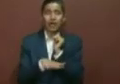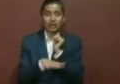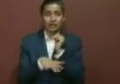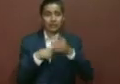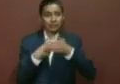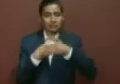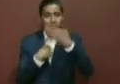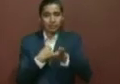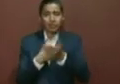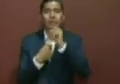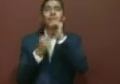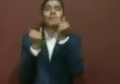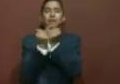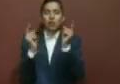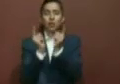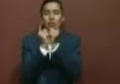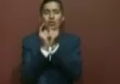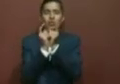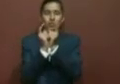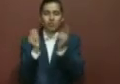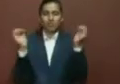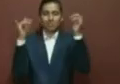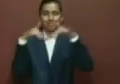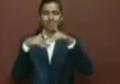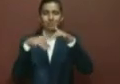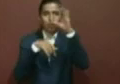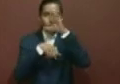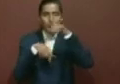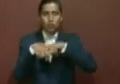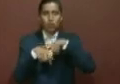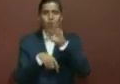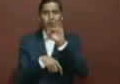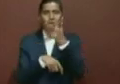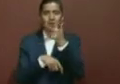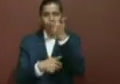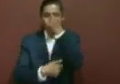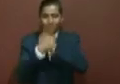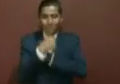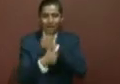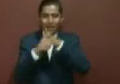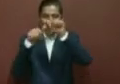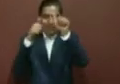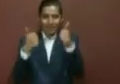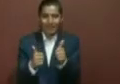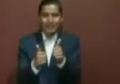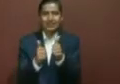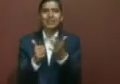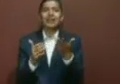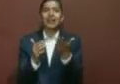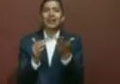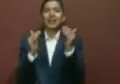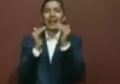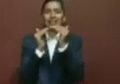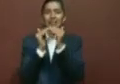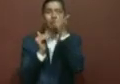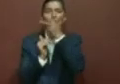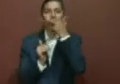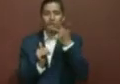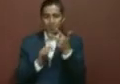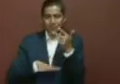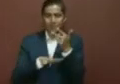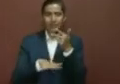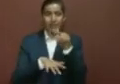un encuentro cultural importante, que es el 48 concurso artístico de la raza purépecha,